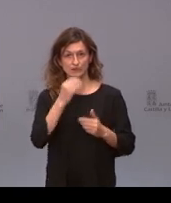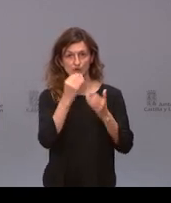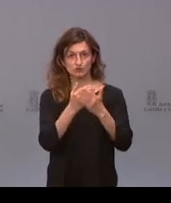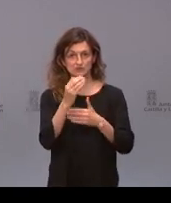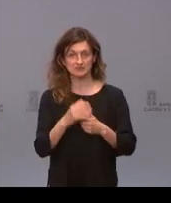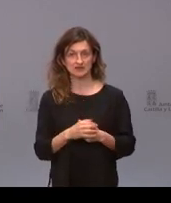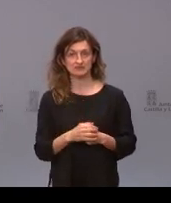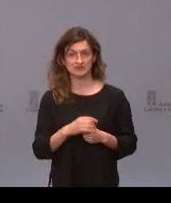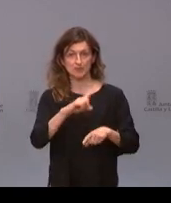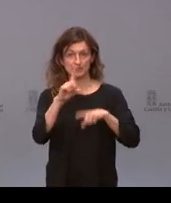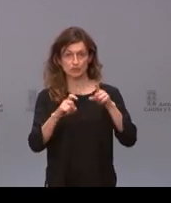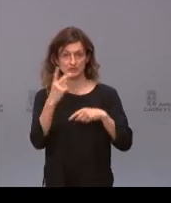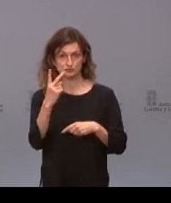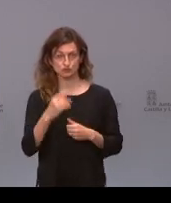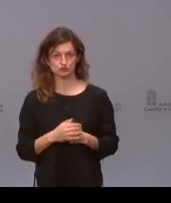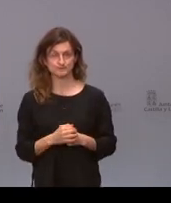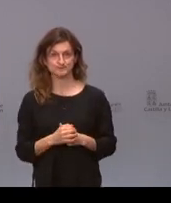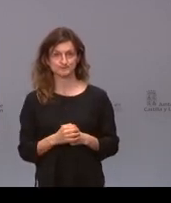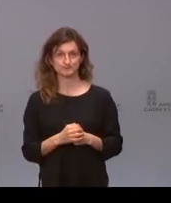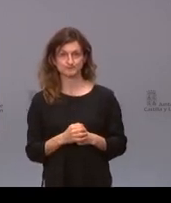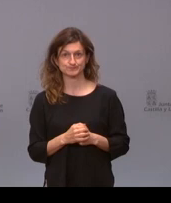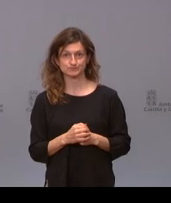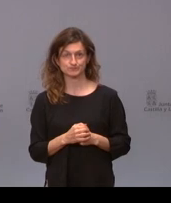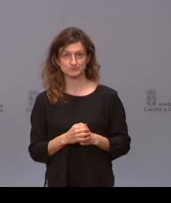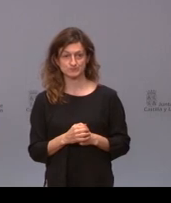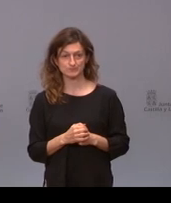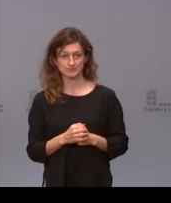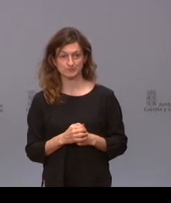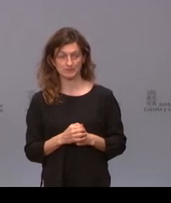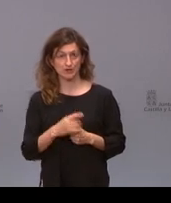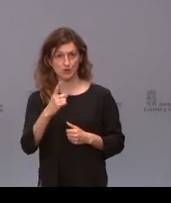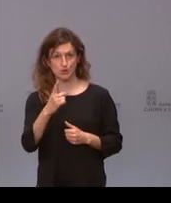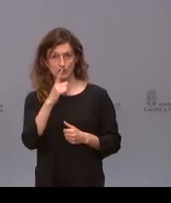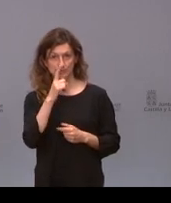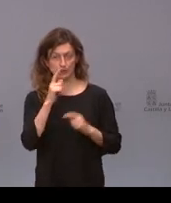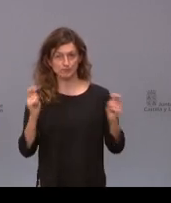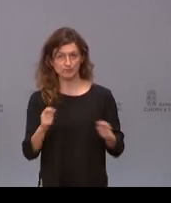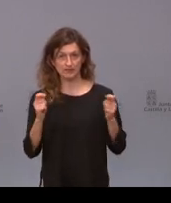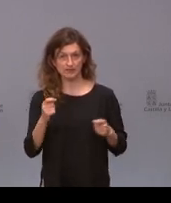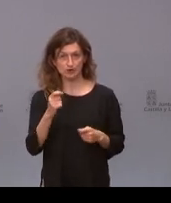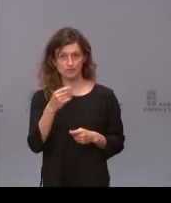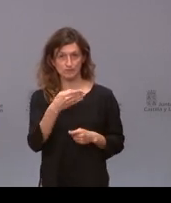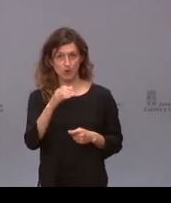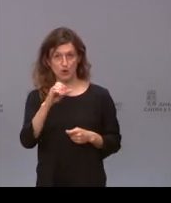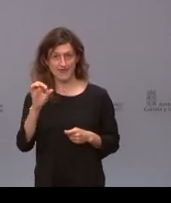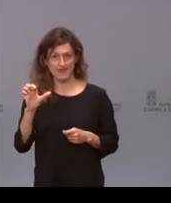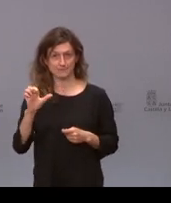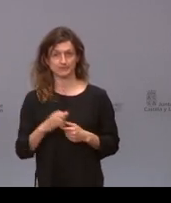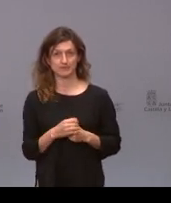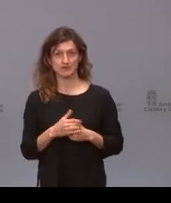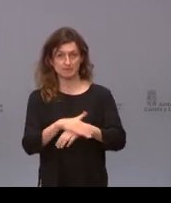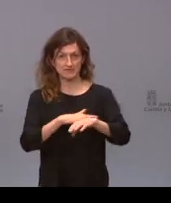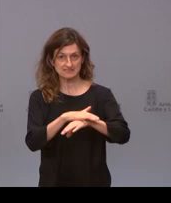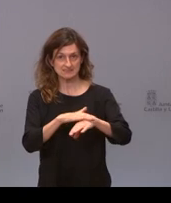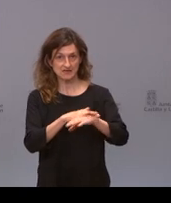tenía un par de preguntas una respecto a una publicación que se produce y en el boletín del estado con el ministerio